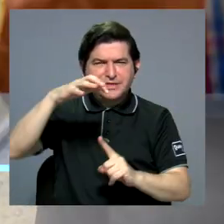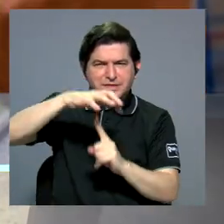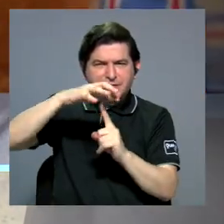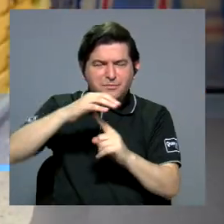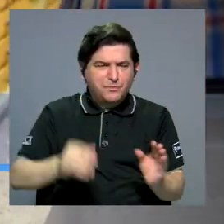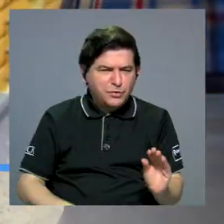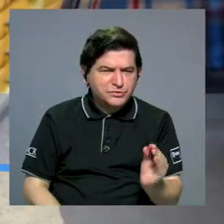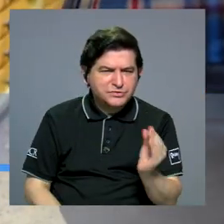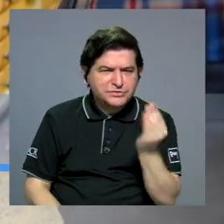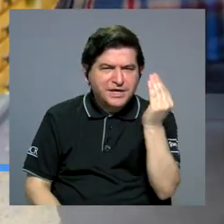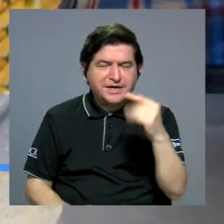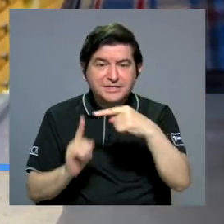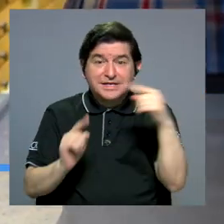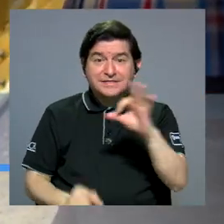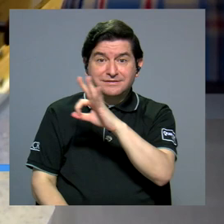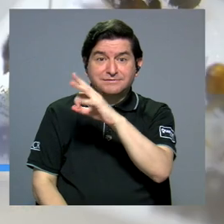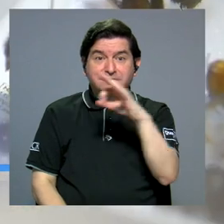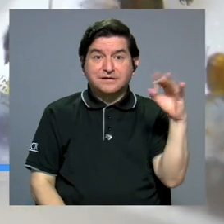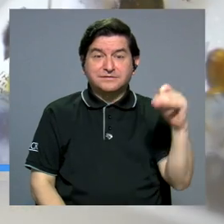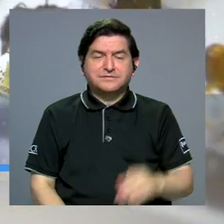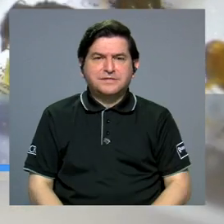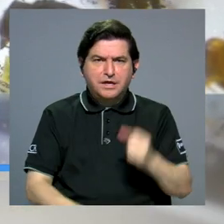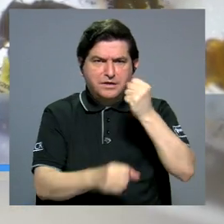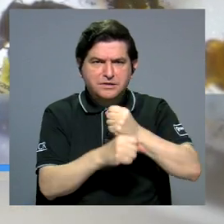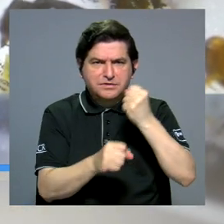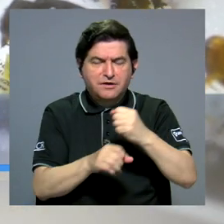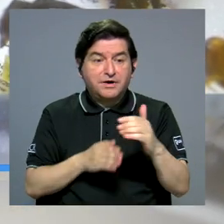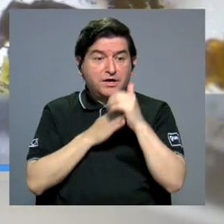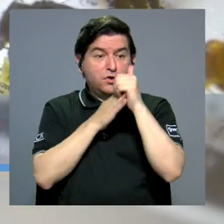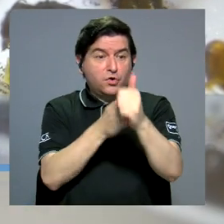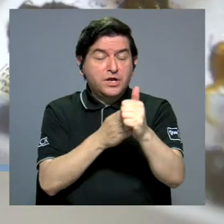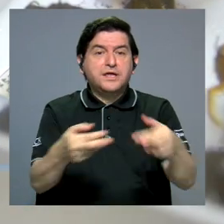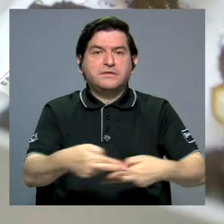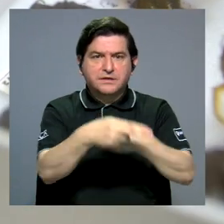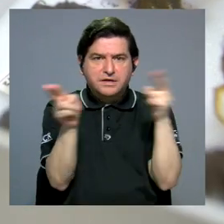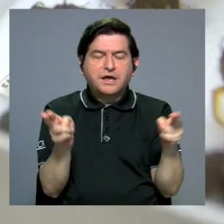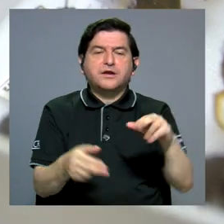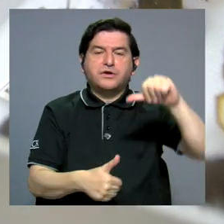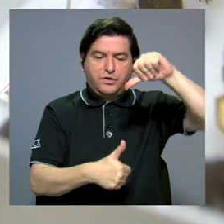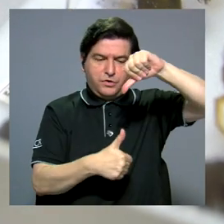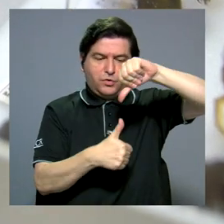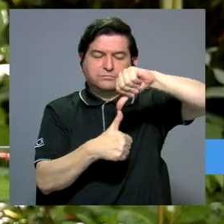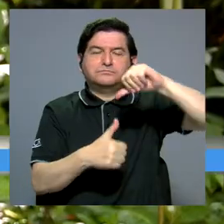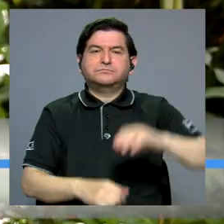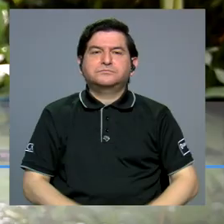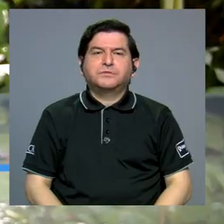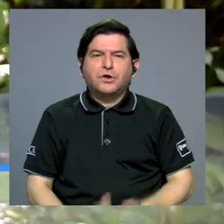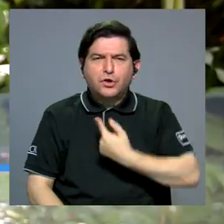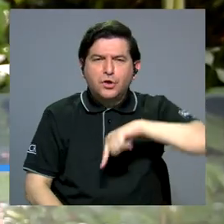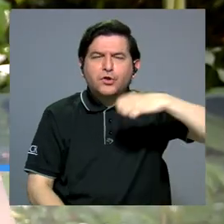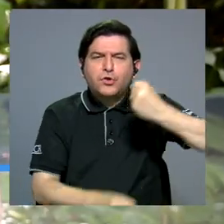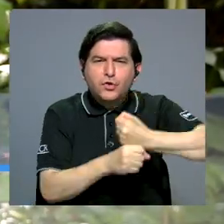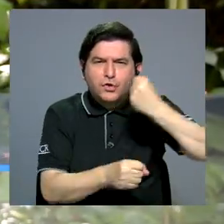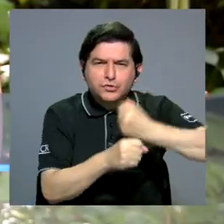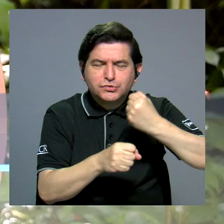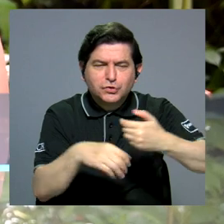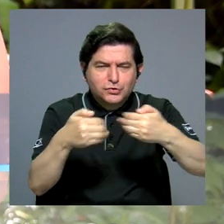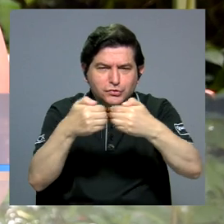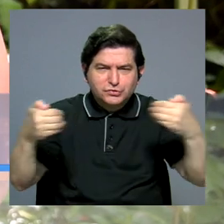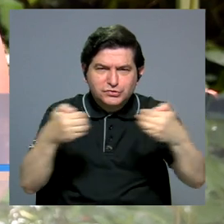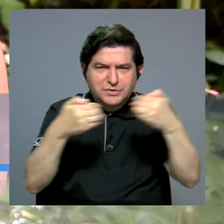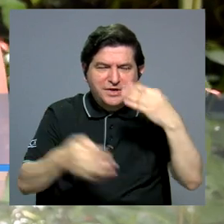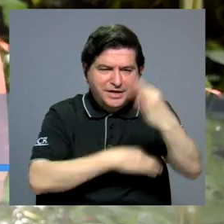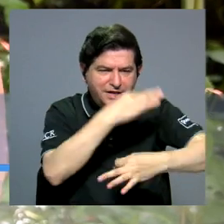hongos que crecen a partir de las abejas, un trabajo pionero en la región centroamericana. Estamos trabajando